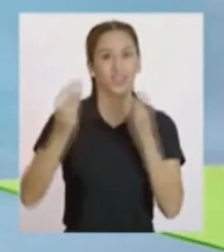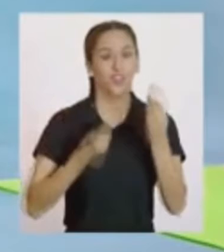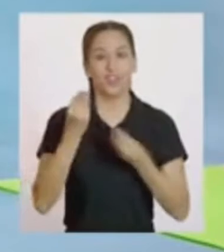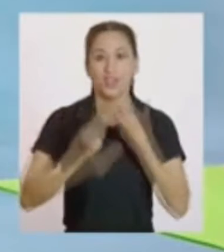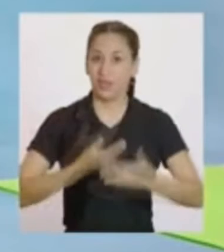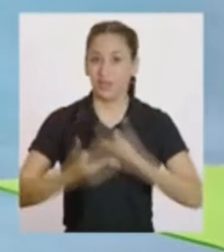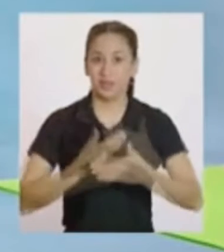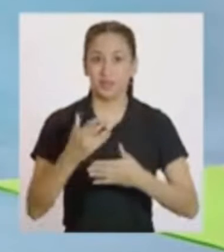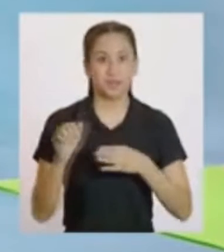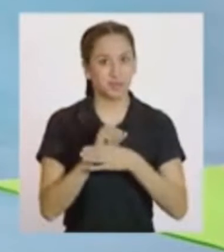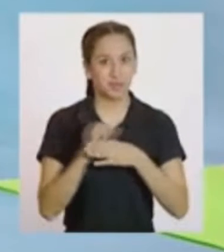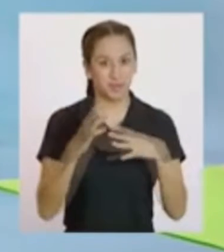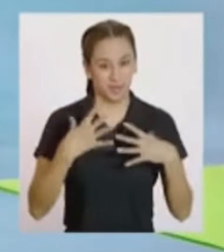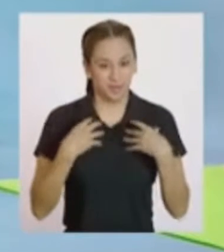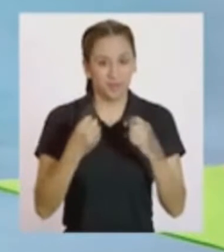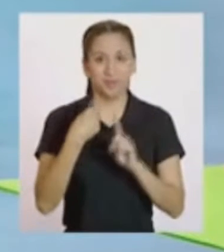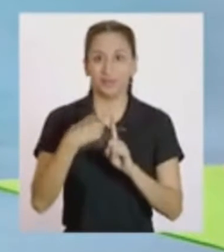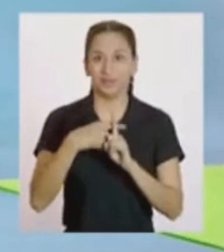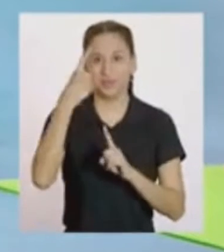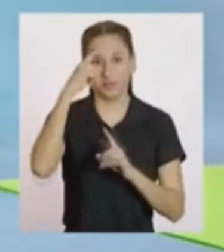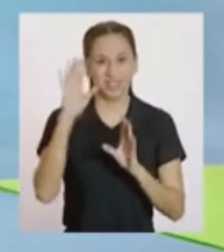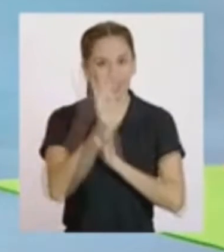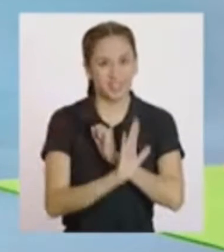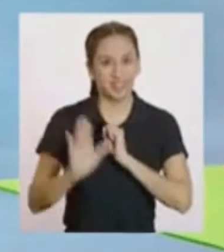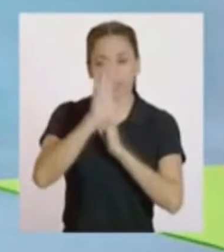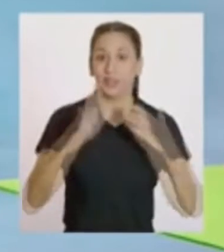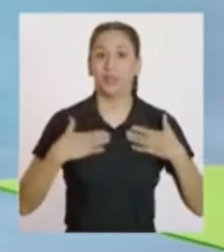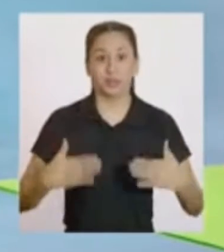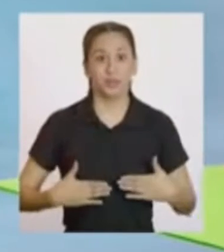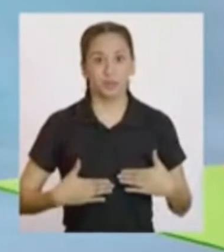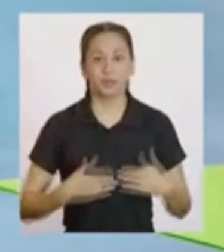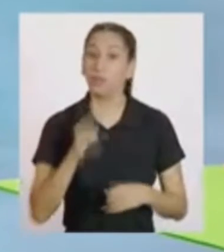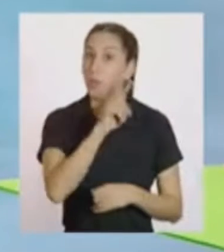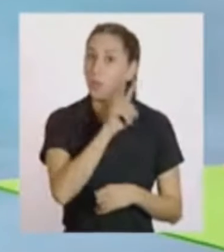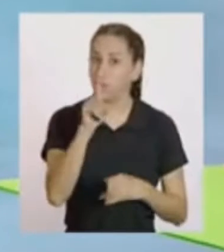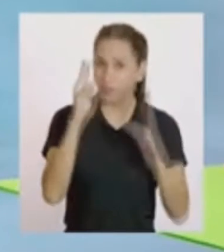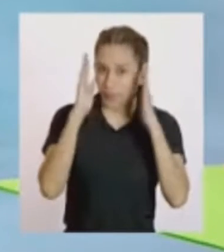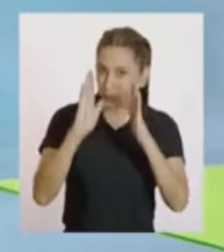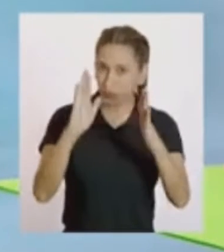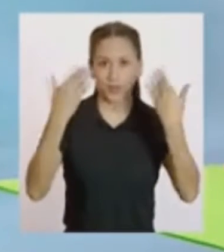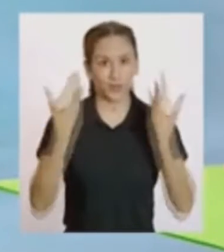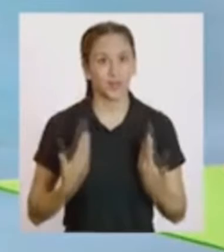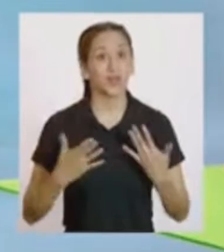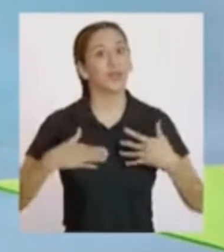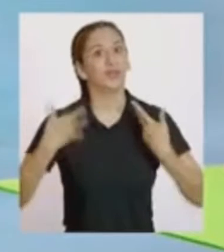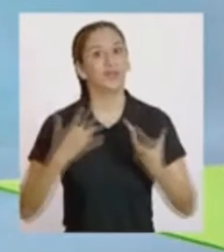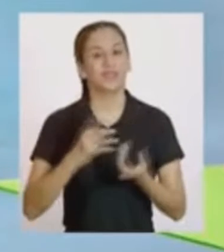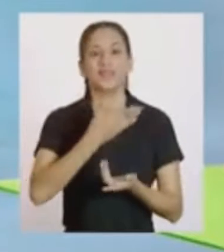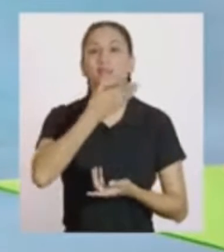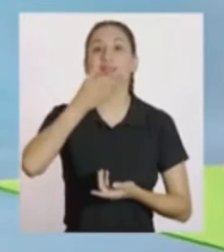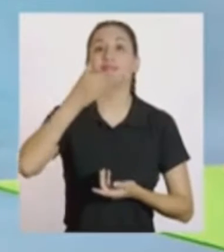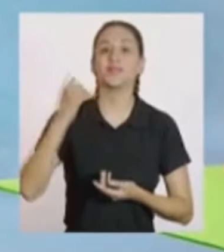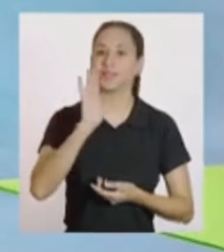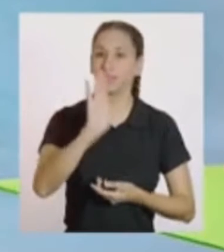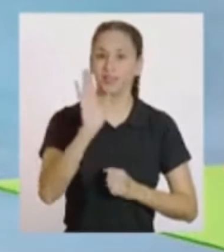sobre cómo promover prácticas saludables para reforzar el sistema inmunológico. Si me prestan mucha atención, podrán mejorar